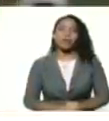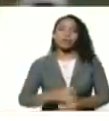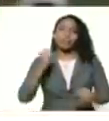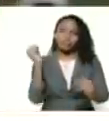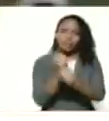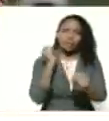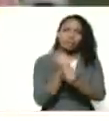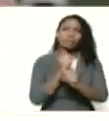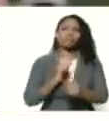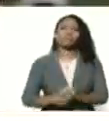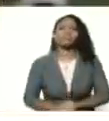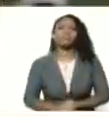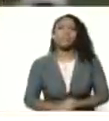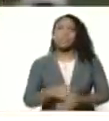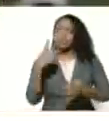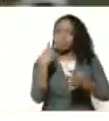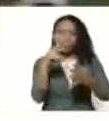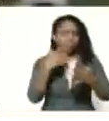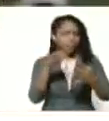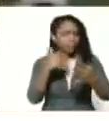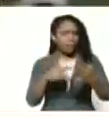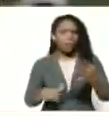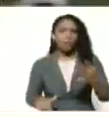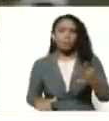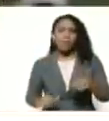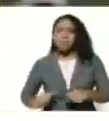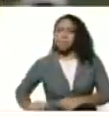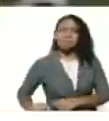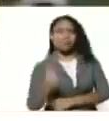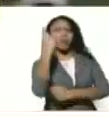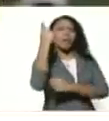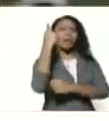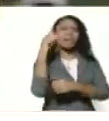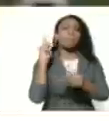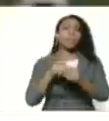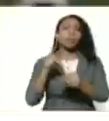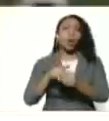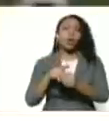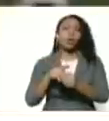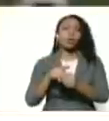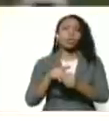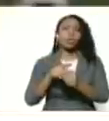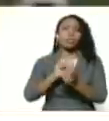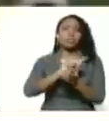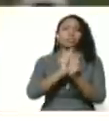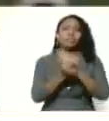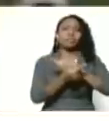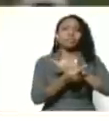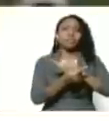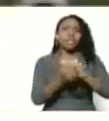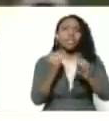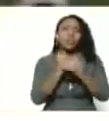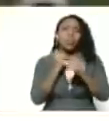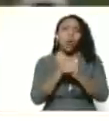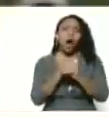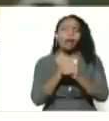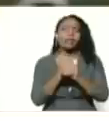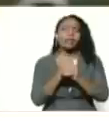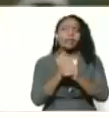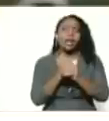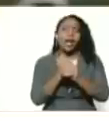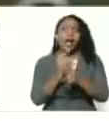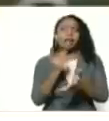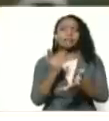empleo, etcétera. Por primera vez el petróleo se convirtió en